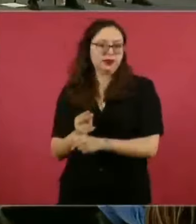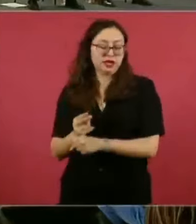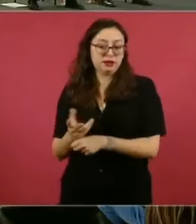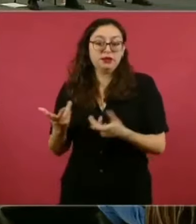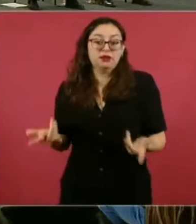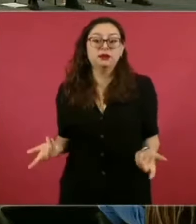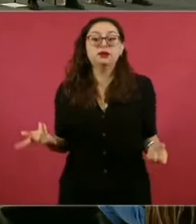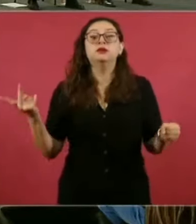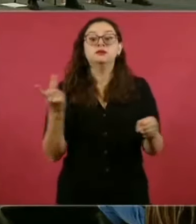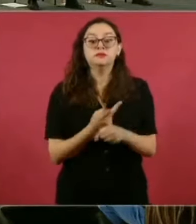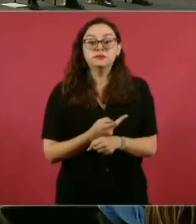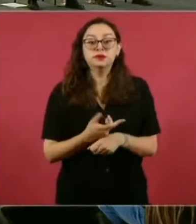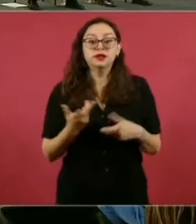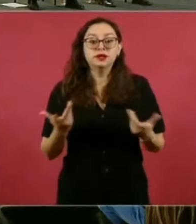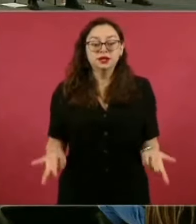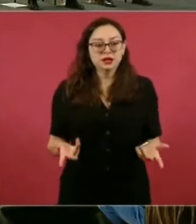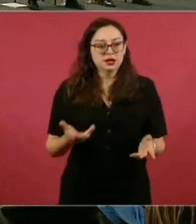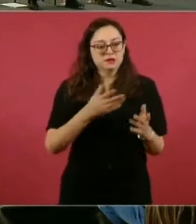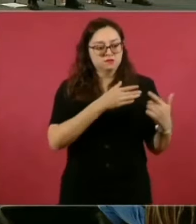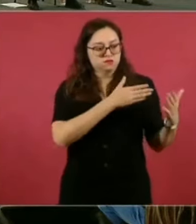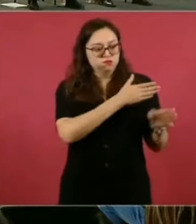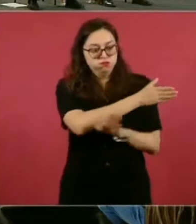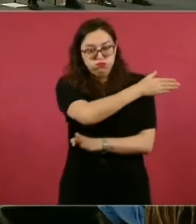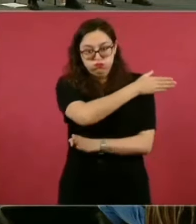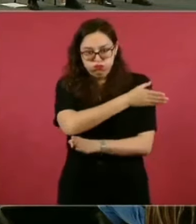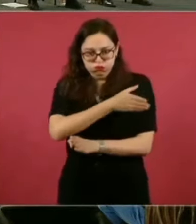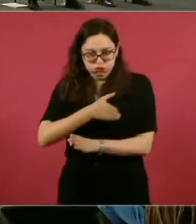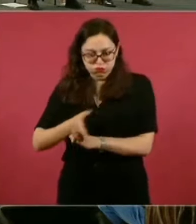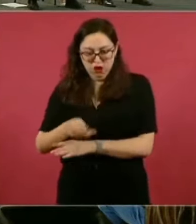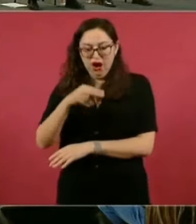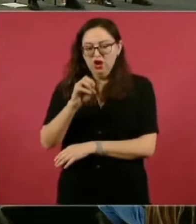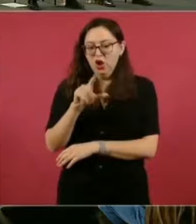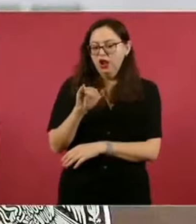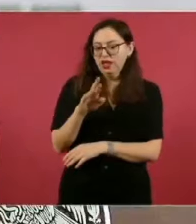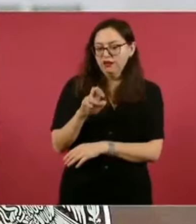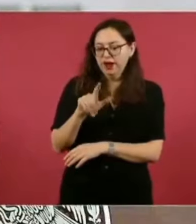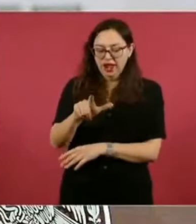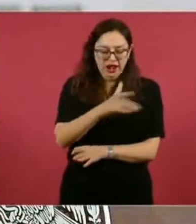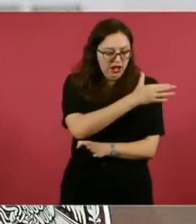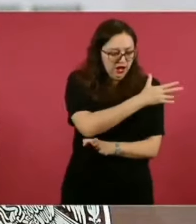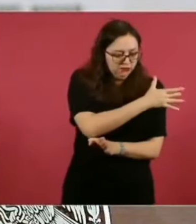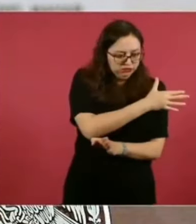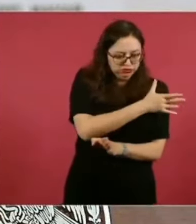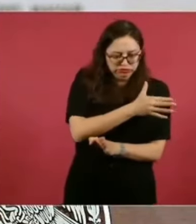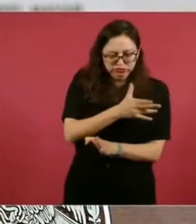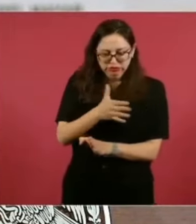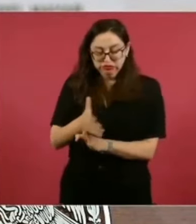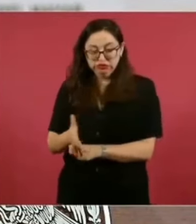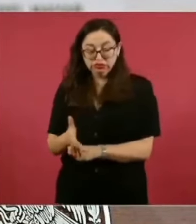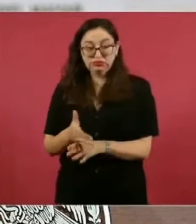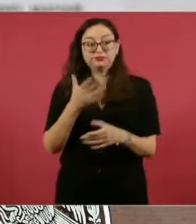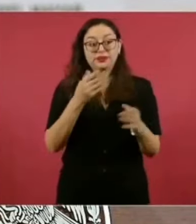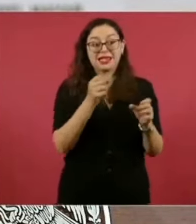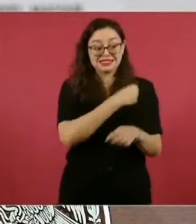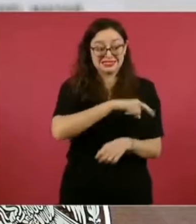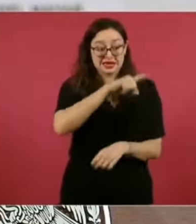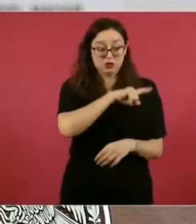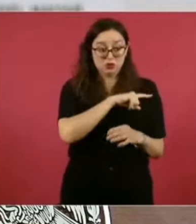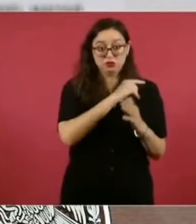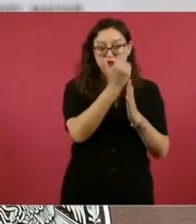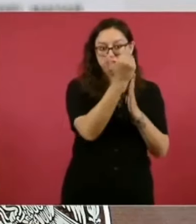son exactamente los años en donde México empieza a escalar en enfermedades crónico-degenerativas, enfermedades